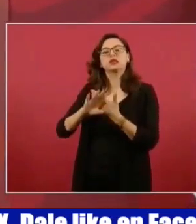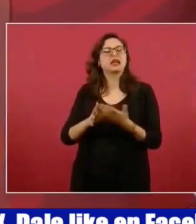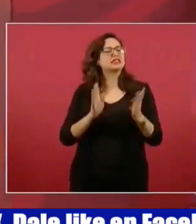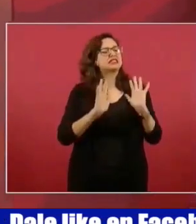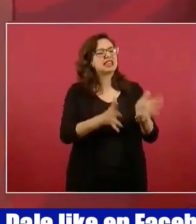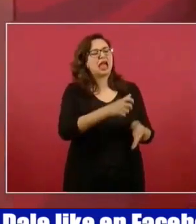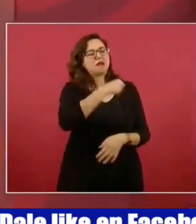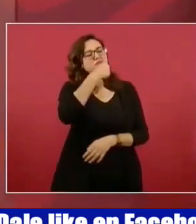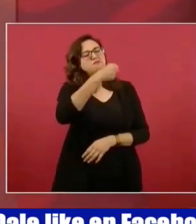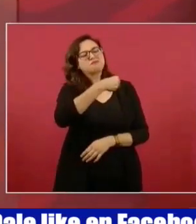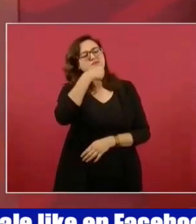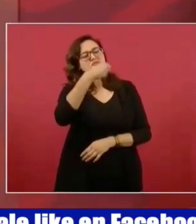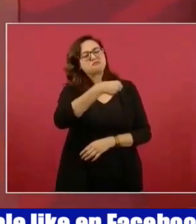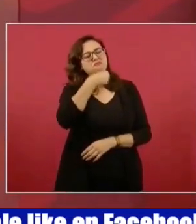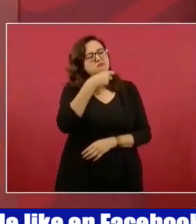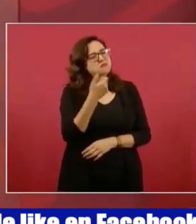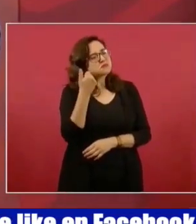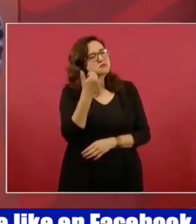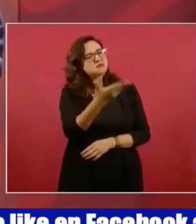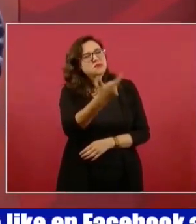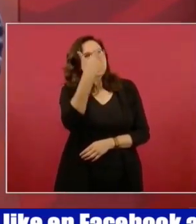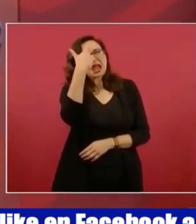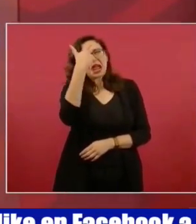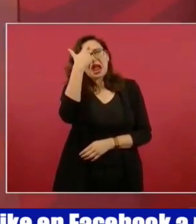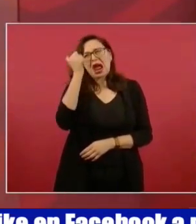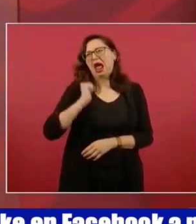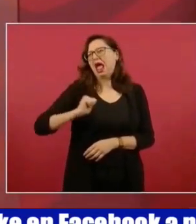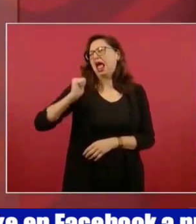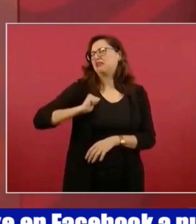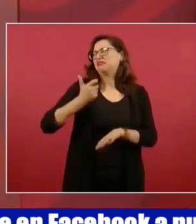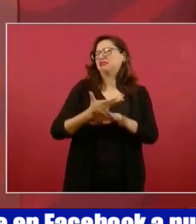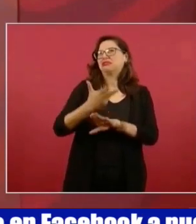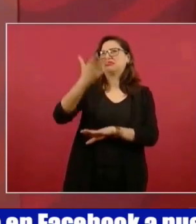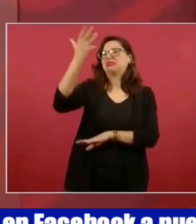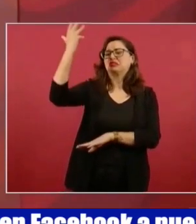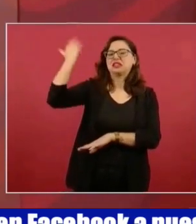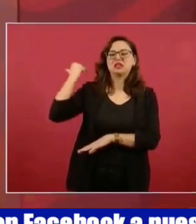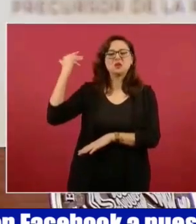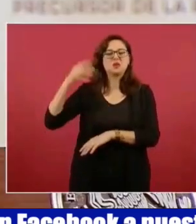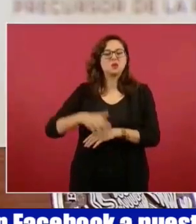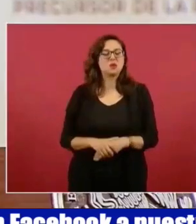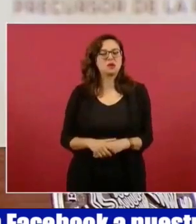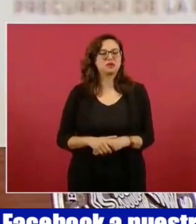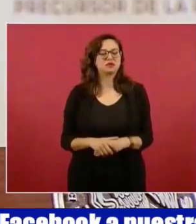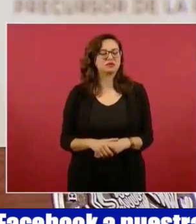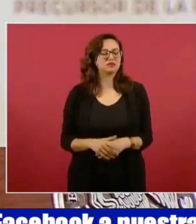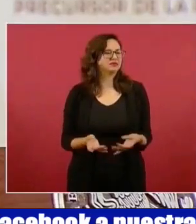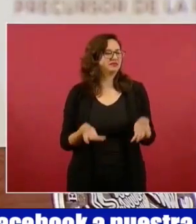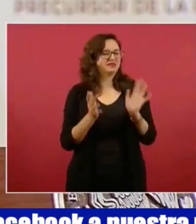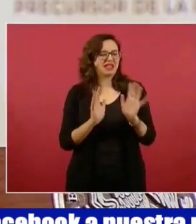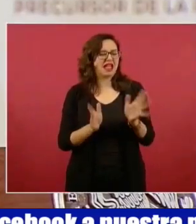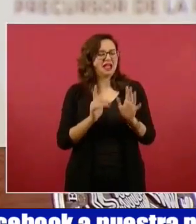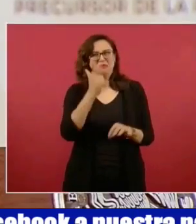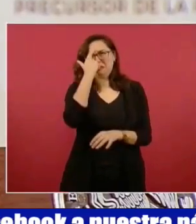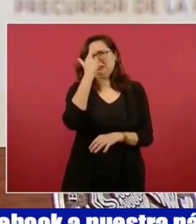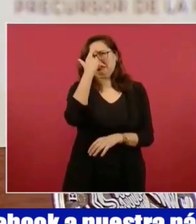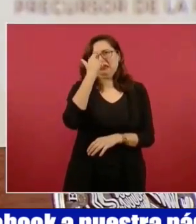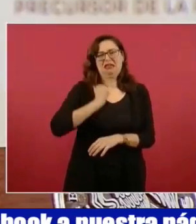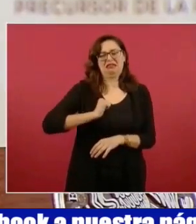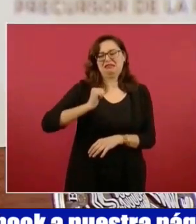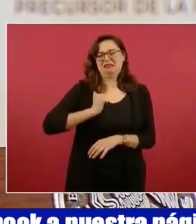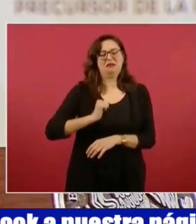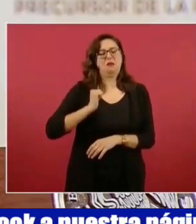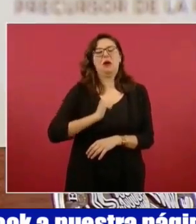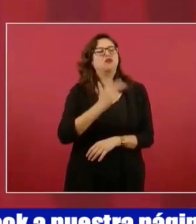atrasado, que era un anacronismo, que me había yo quedado en el almanaque,